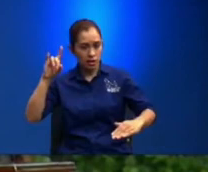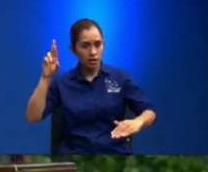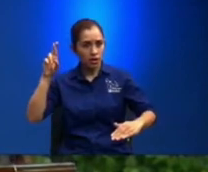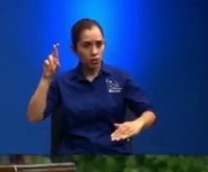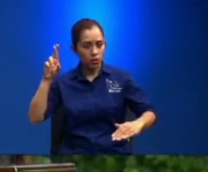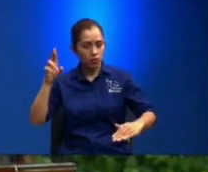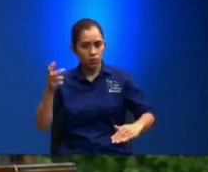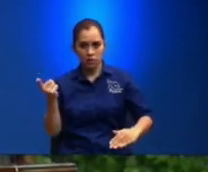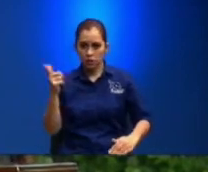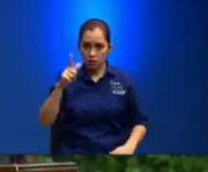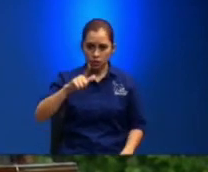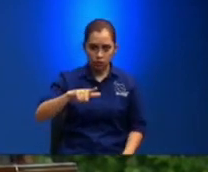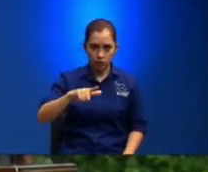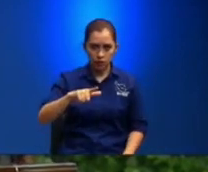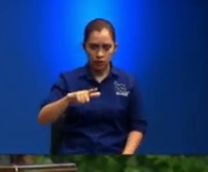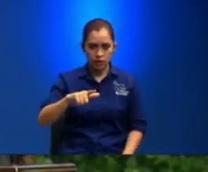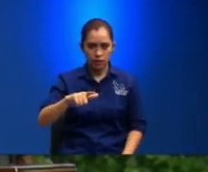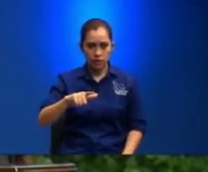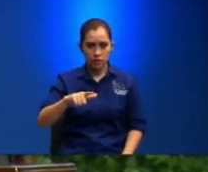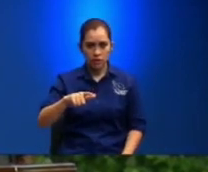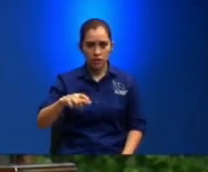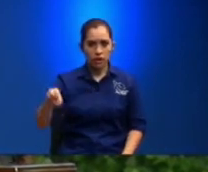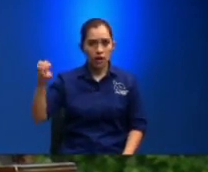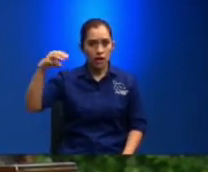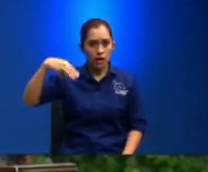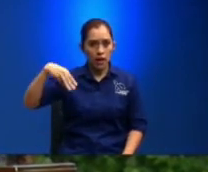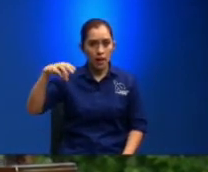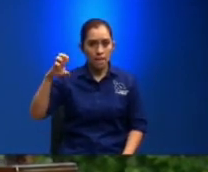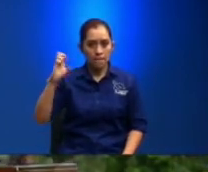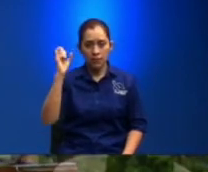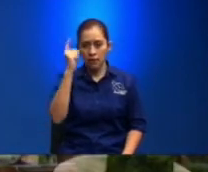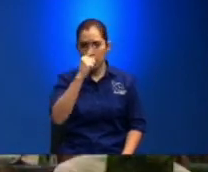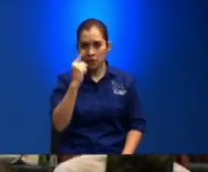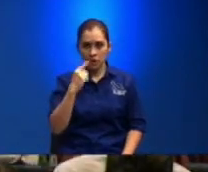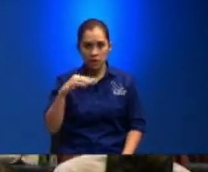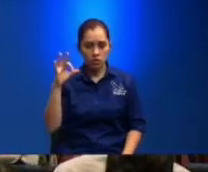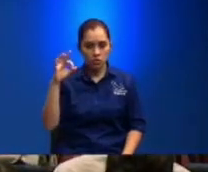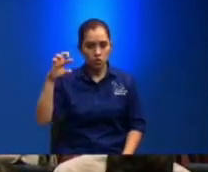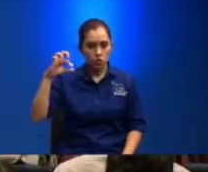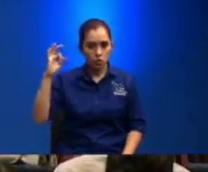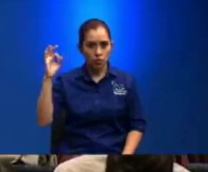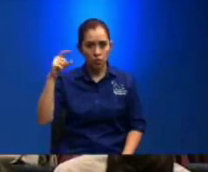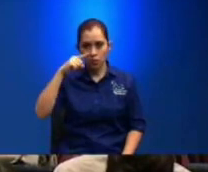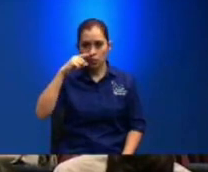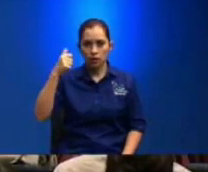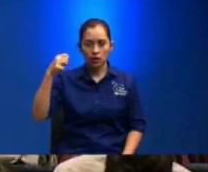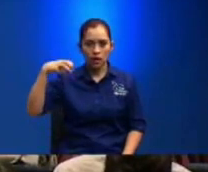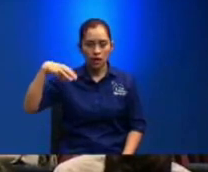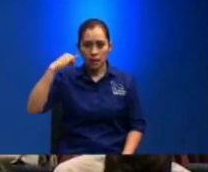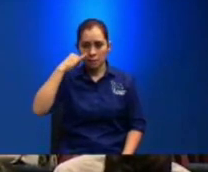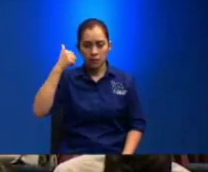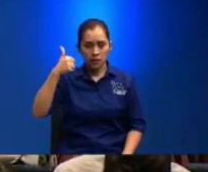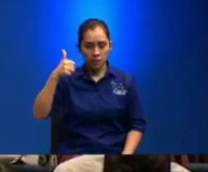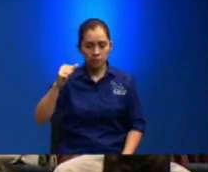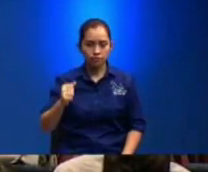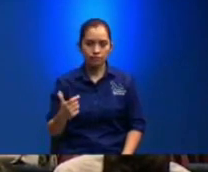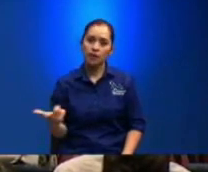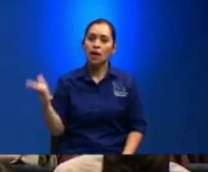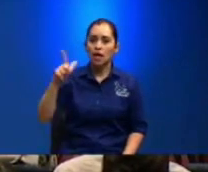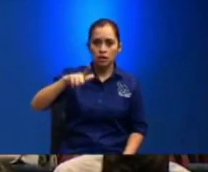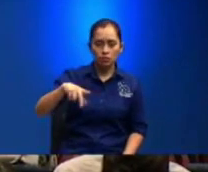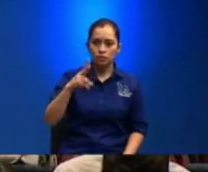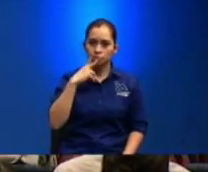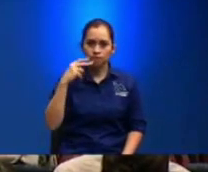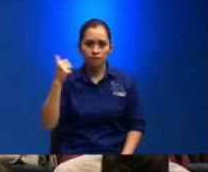hablamos de cómo se sale de harán porque harán escardia corma y aquí estoy en esto hablando ni de